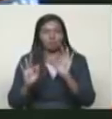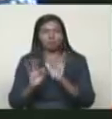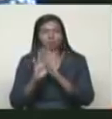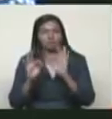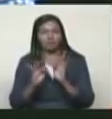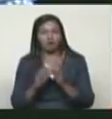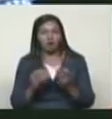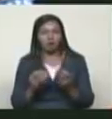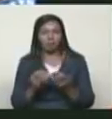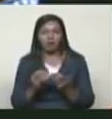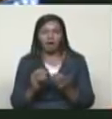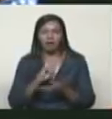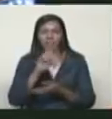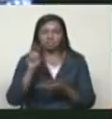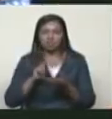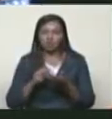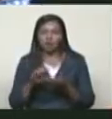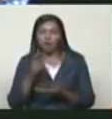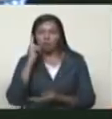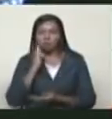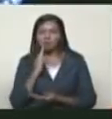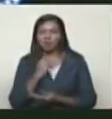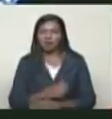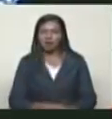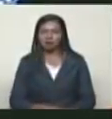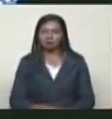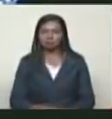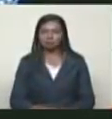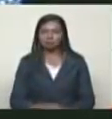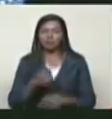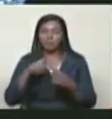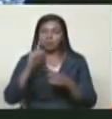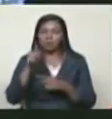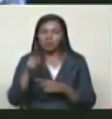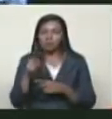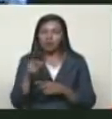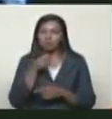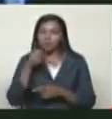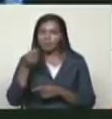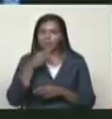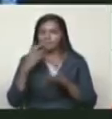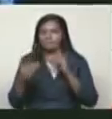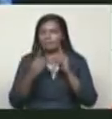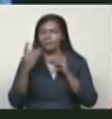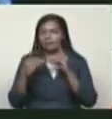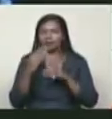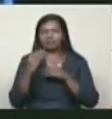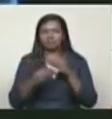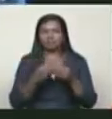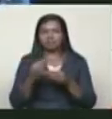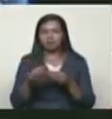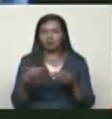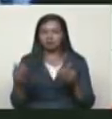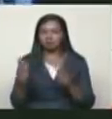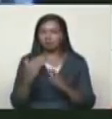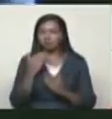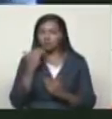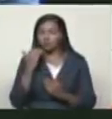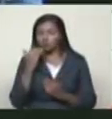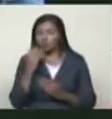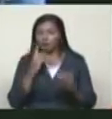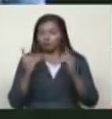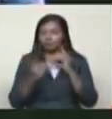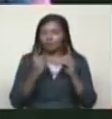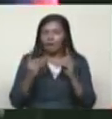Armada Nacional Bolivariana. Parte entonces de la conversación, precisábamos acercamiento,